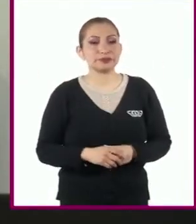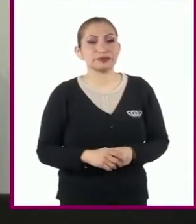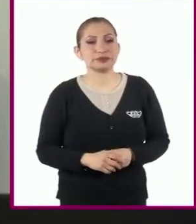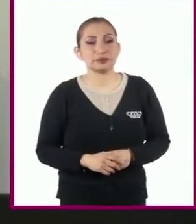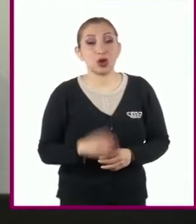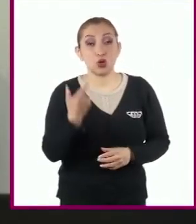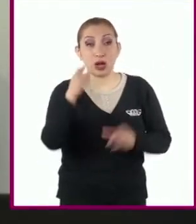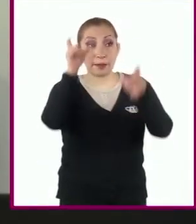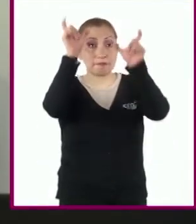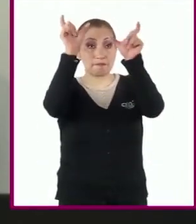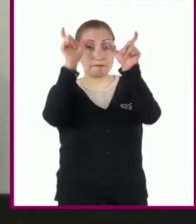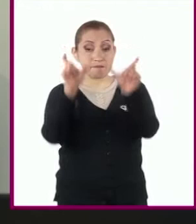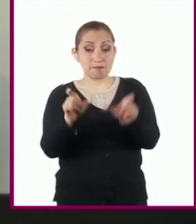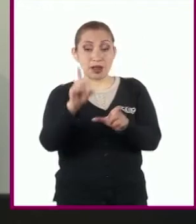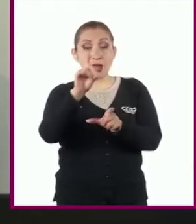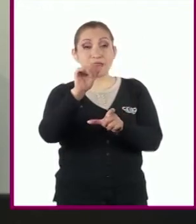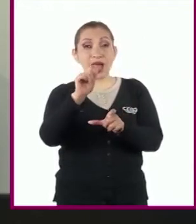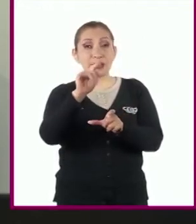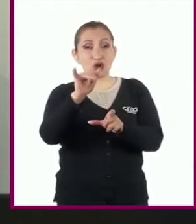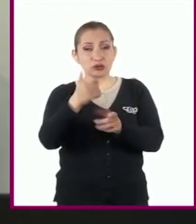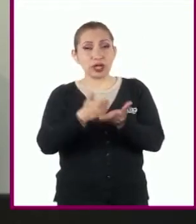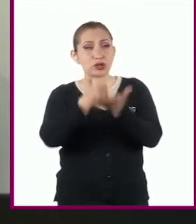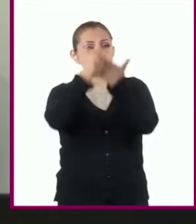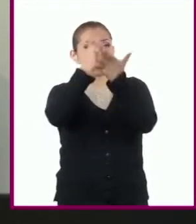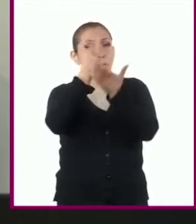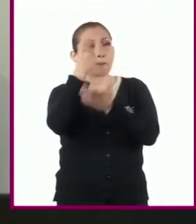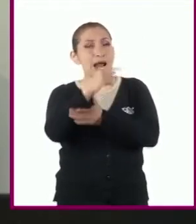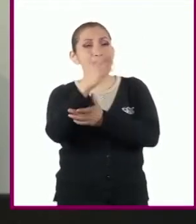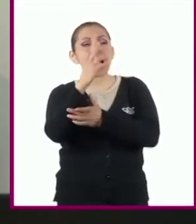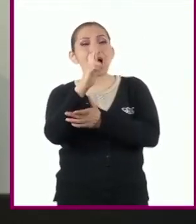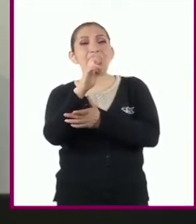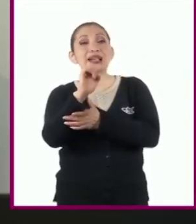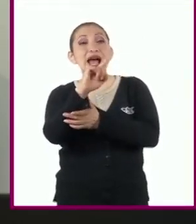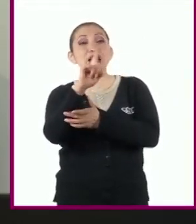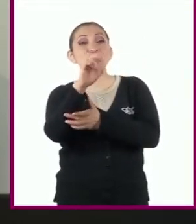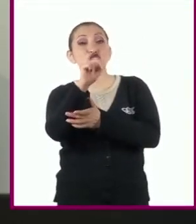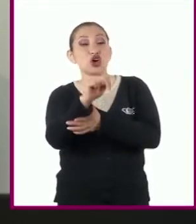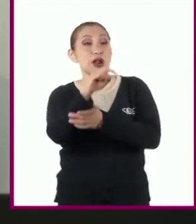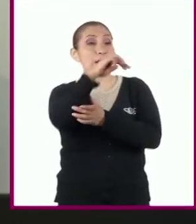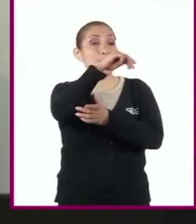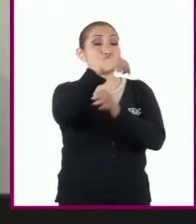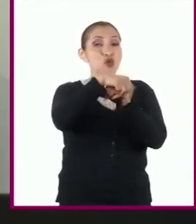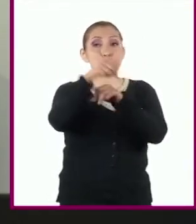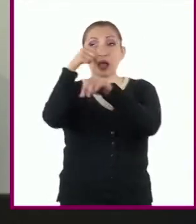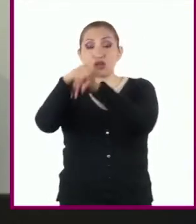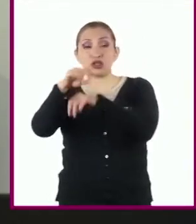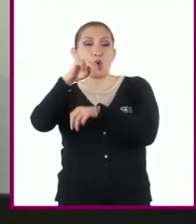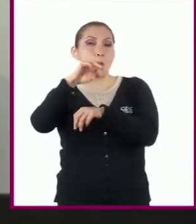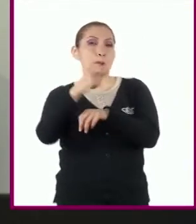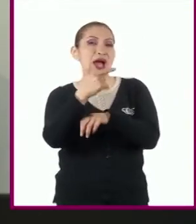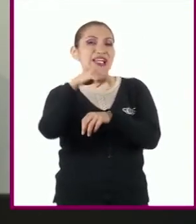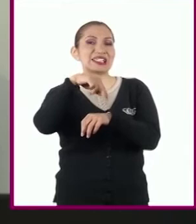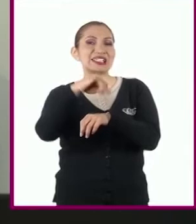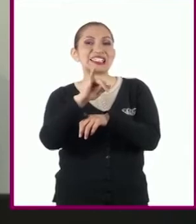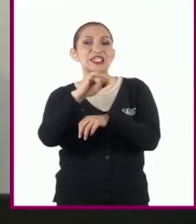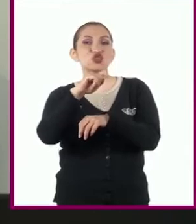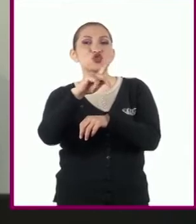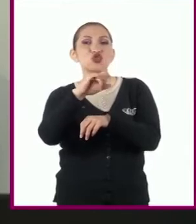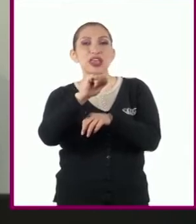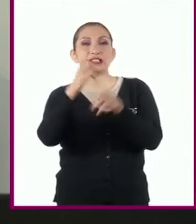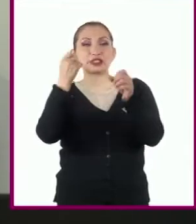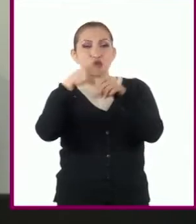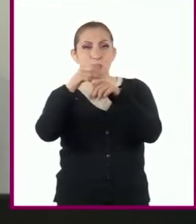Una tabla de datos es útil para establecer razones entre las magnitudes involucradas y nos